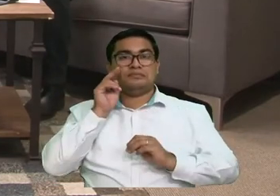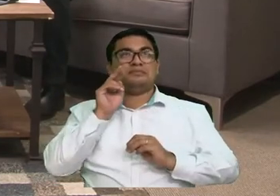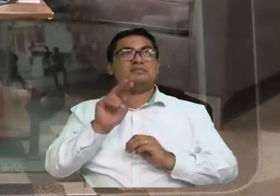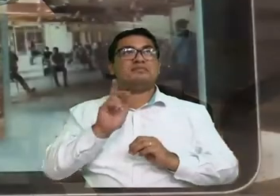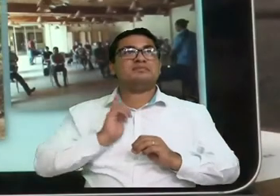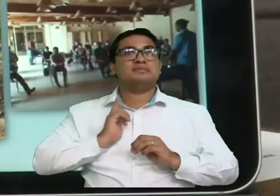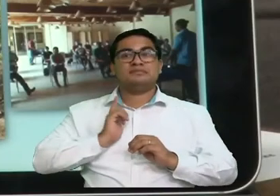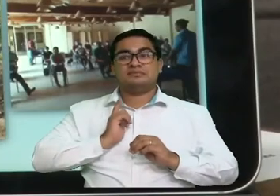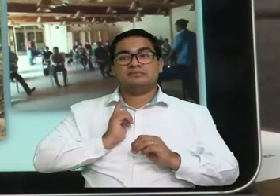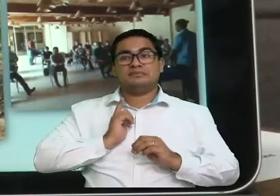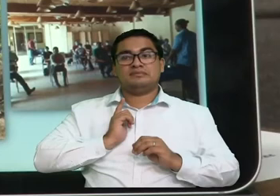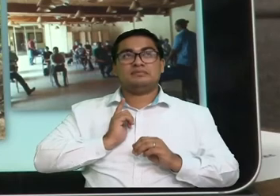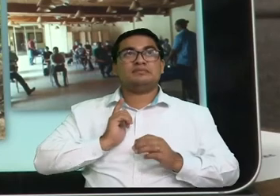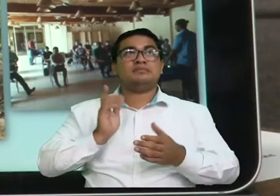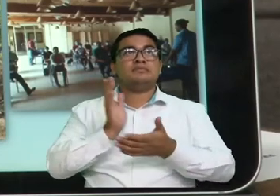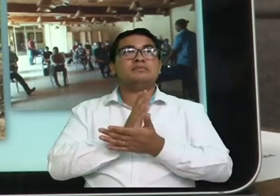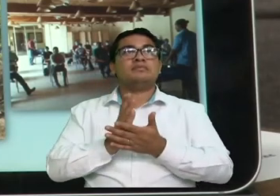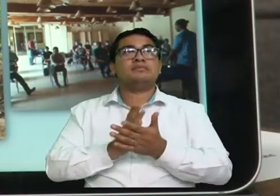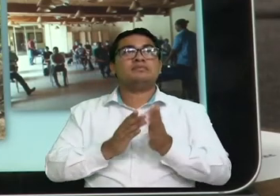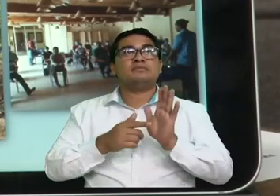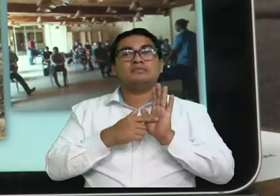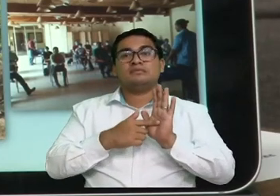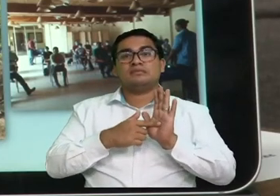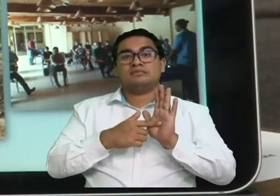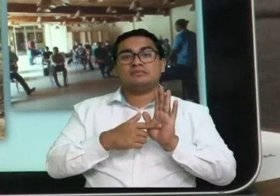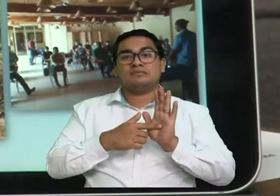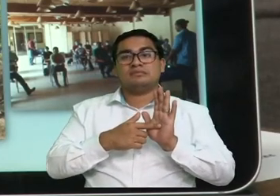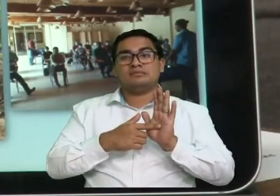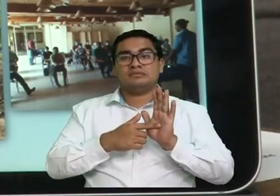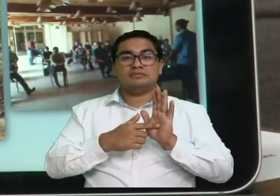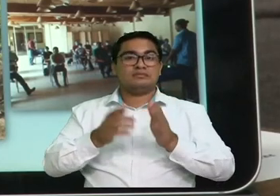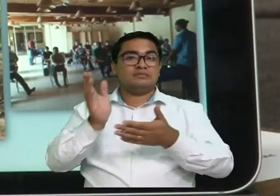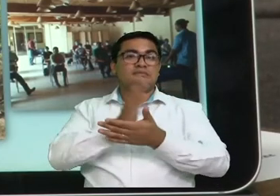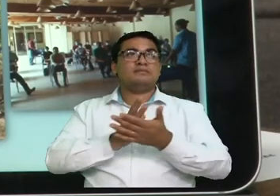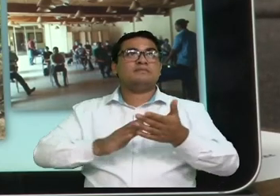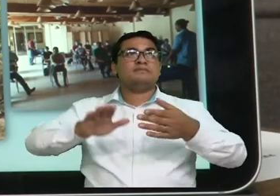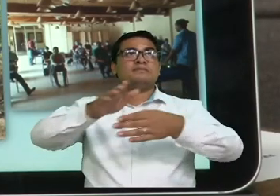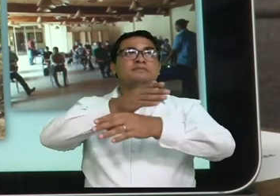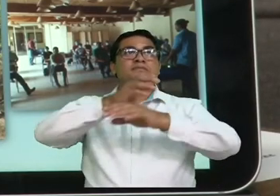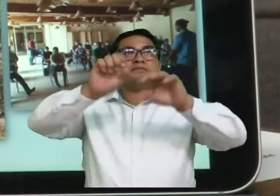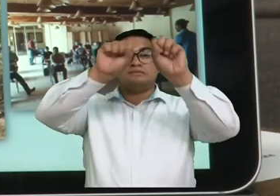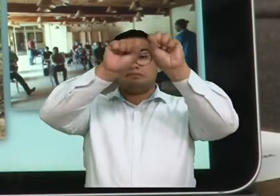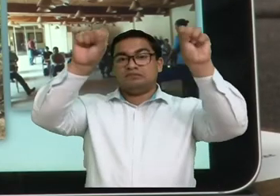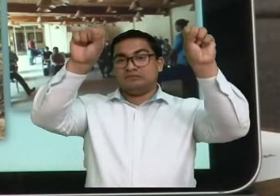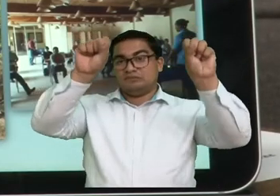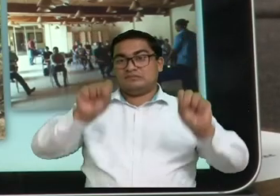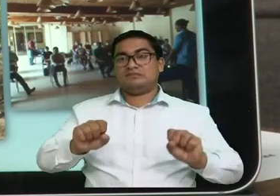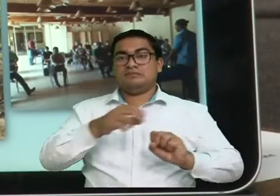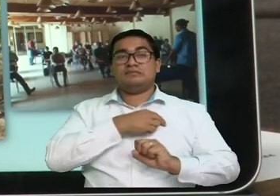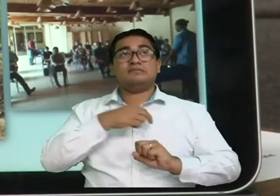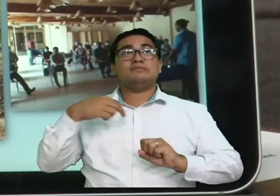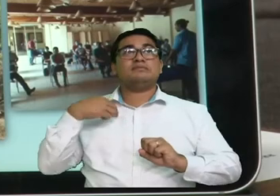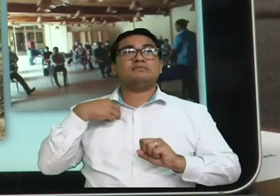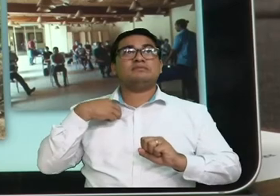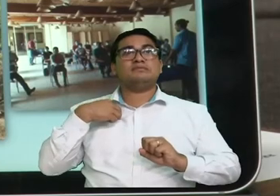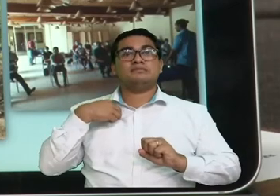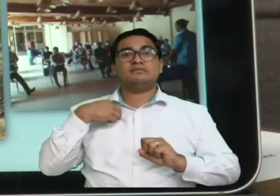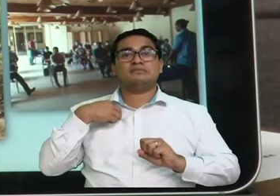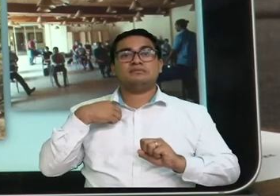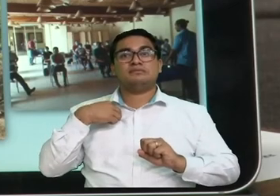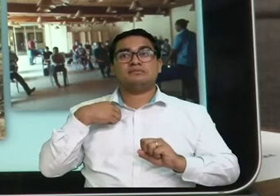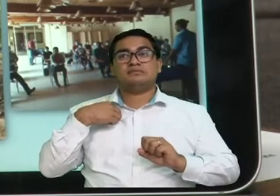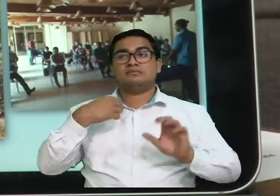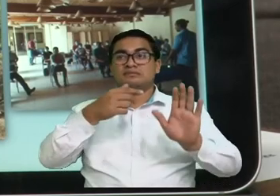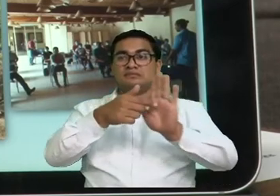Tenés algún... Ahí están en pantalla. Ahí tenés algunas capacitaciones que hemos estado haciendo nosotros. Ahí tenés